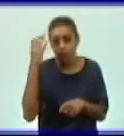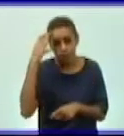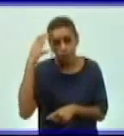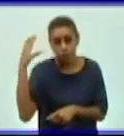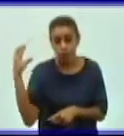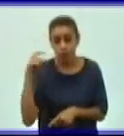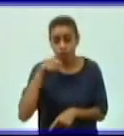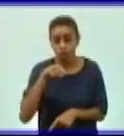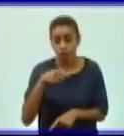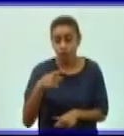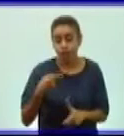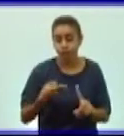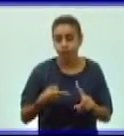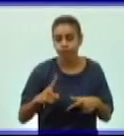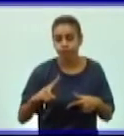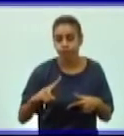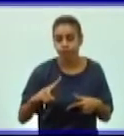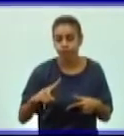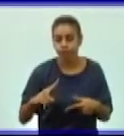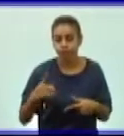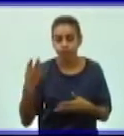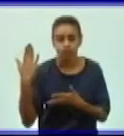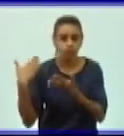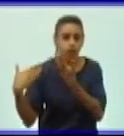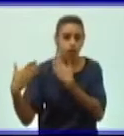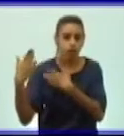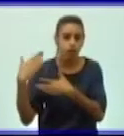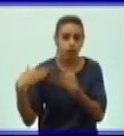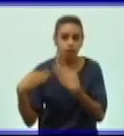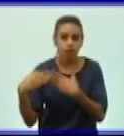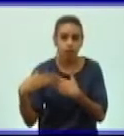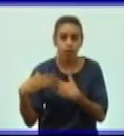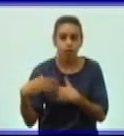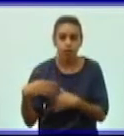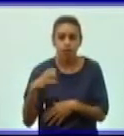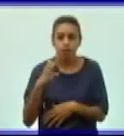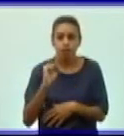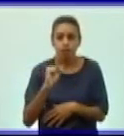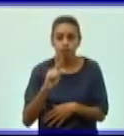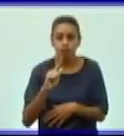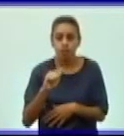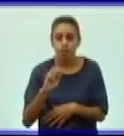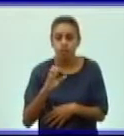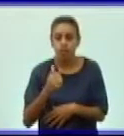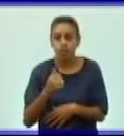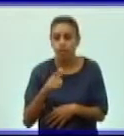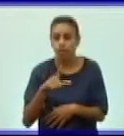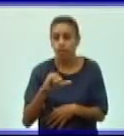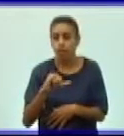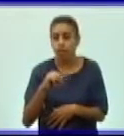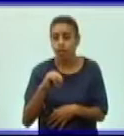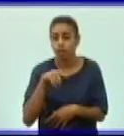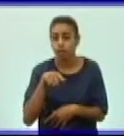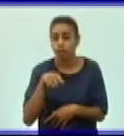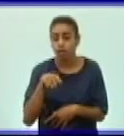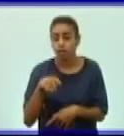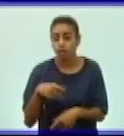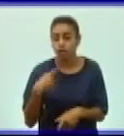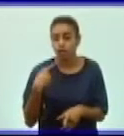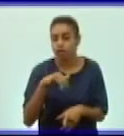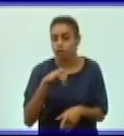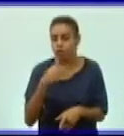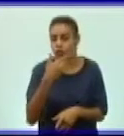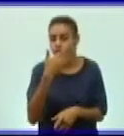se fue violando incluso desde Stalin. Ustedes recordarán cómo Stalin fue también violando ese principio del socialismo democrático y